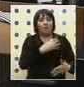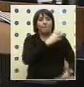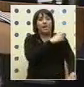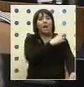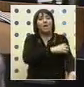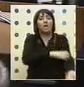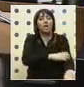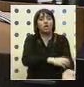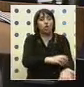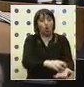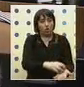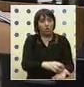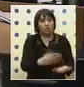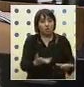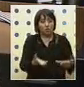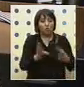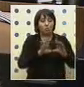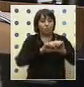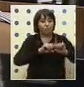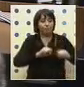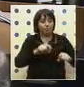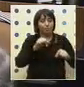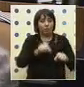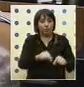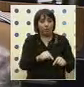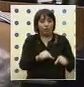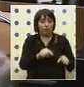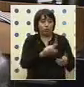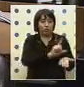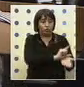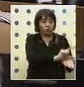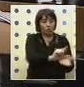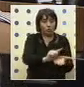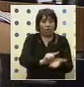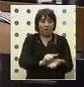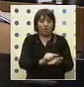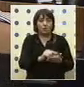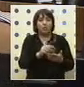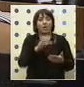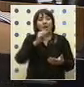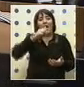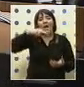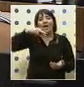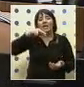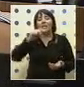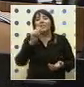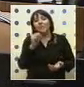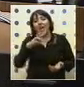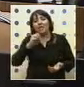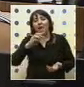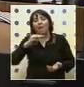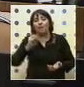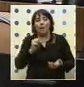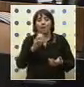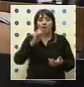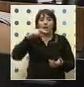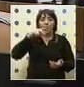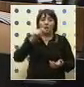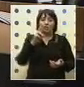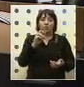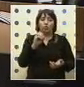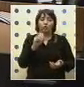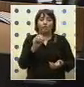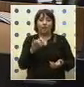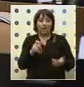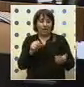represento, y así lo hemos comprometido con estos sectores productivos, no solo en la región de Atacama, sino también de la región de Atofagasta y Coquimbo